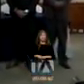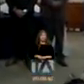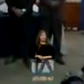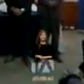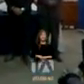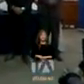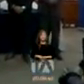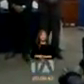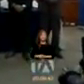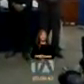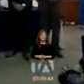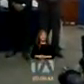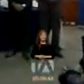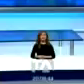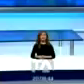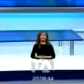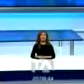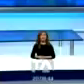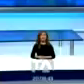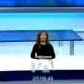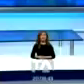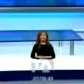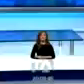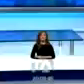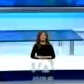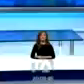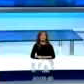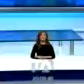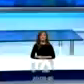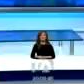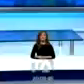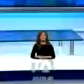Costa, 24 horas.